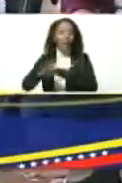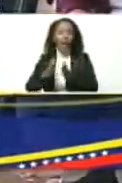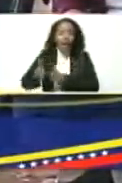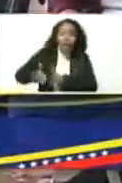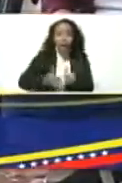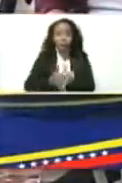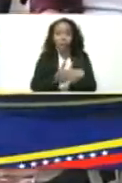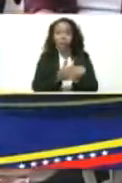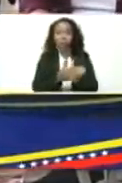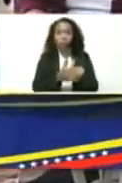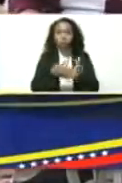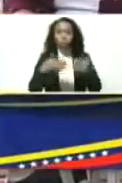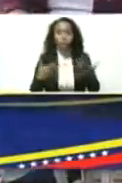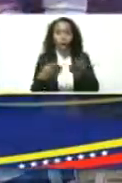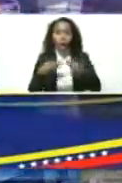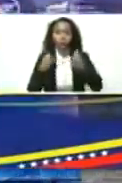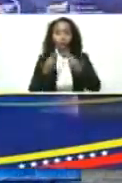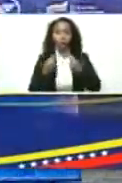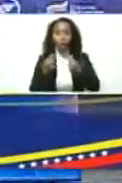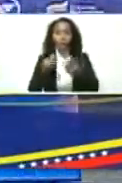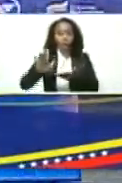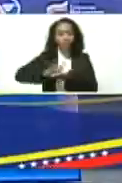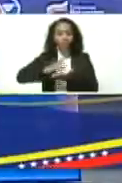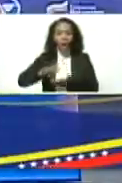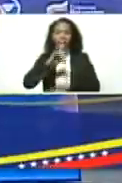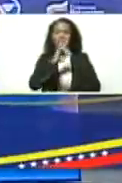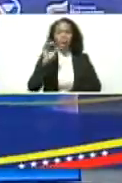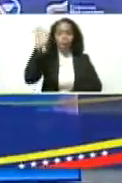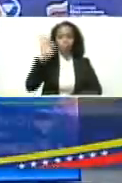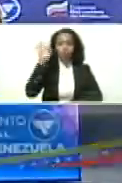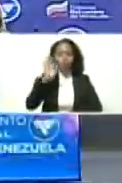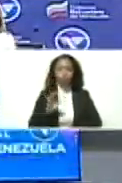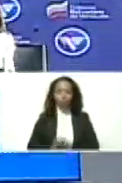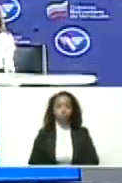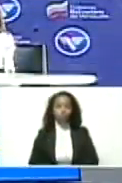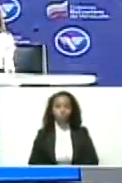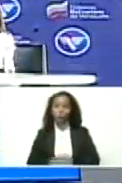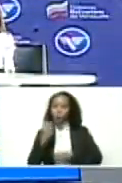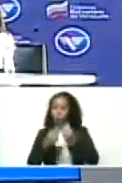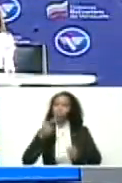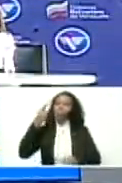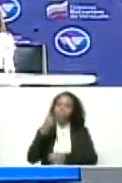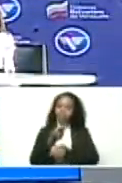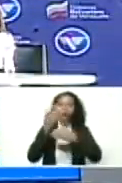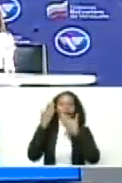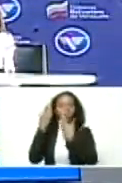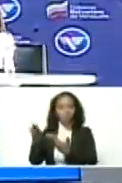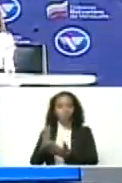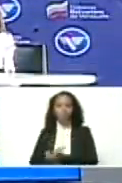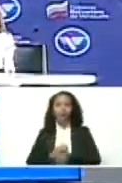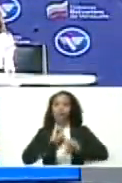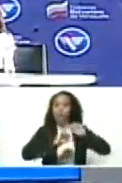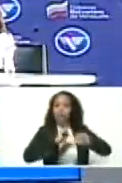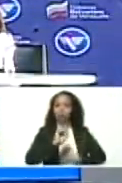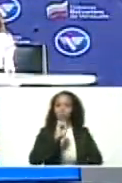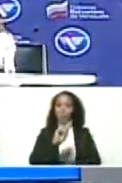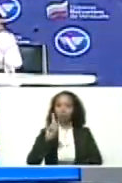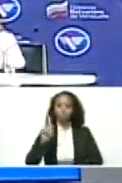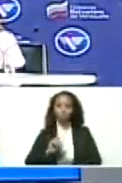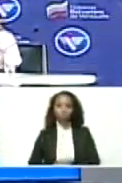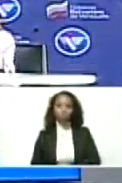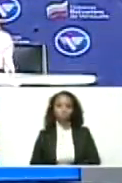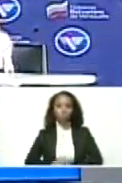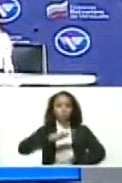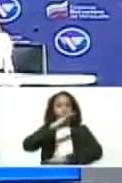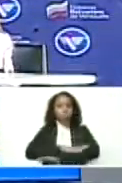de economía digital 100%, como debe ser, en el siglo XXI, con